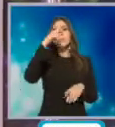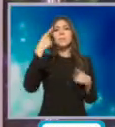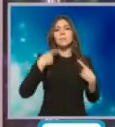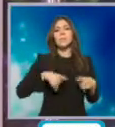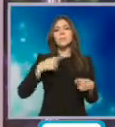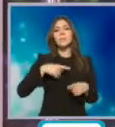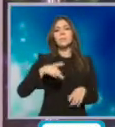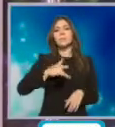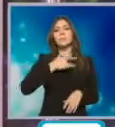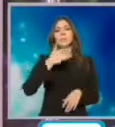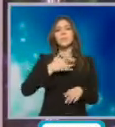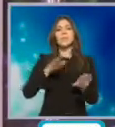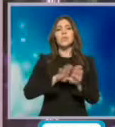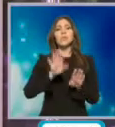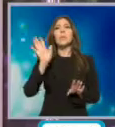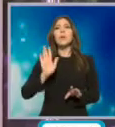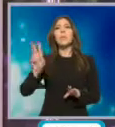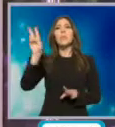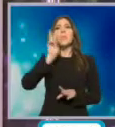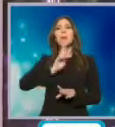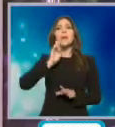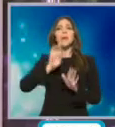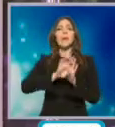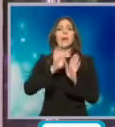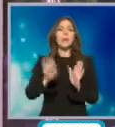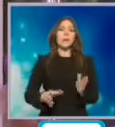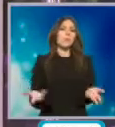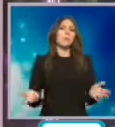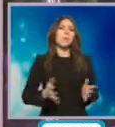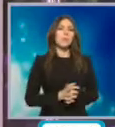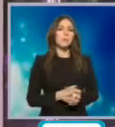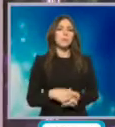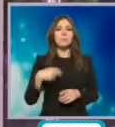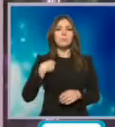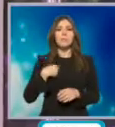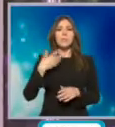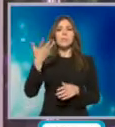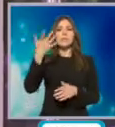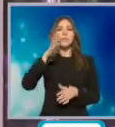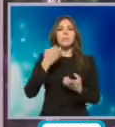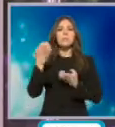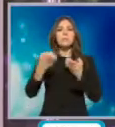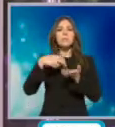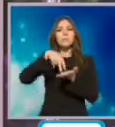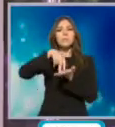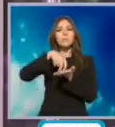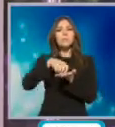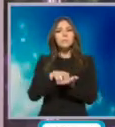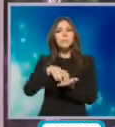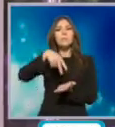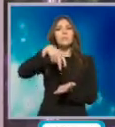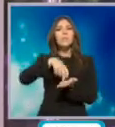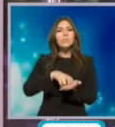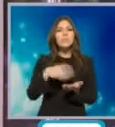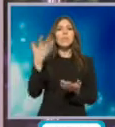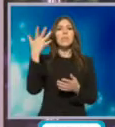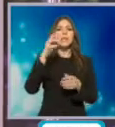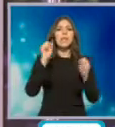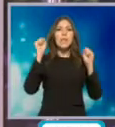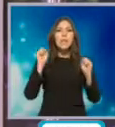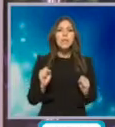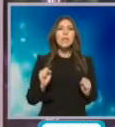paciente, pero poner a prueba, ¿no? A lo mejor si yo hago 10 sentadillas y ver que se me acelera el corazón y que no pasa nada. Claro, ¿no? Pero